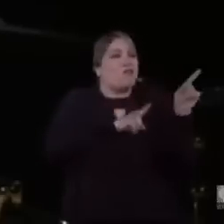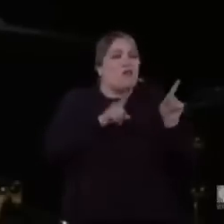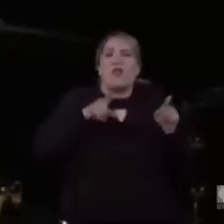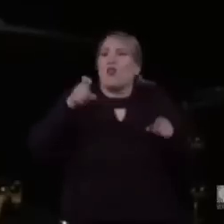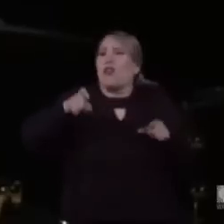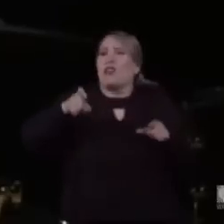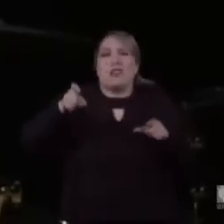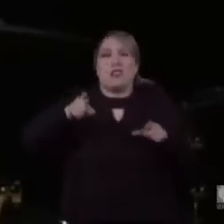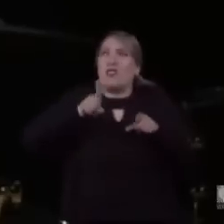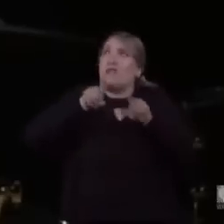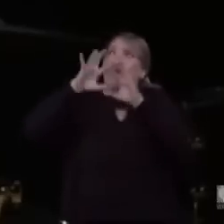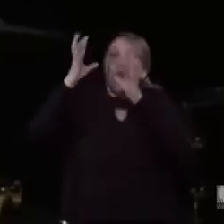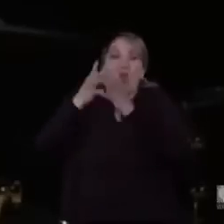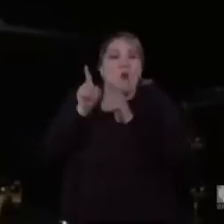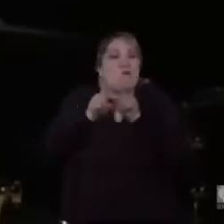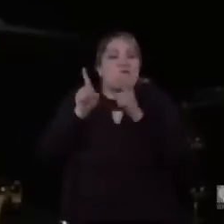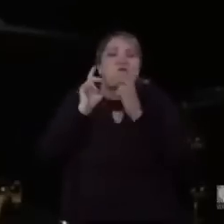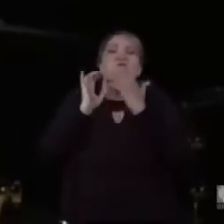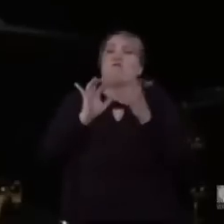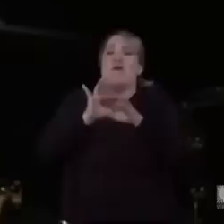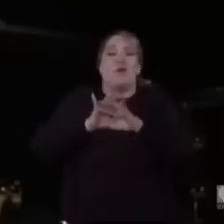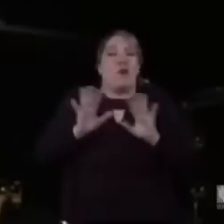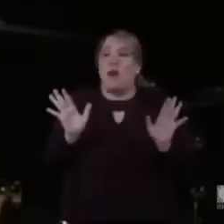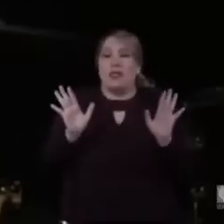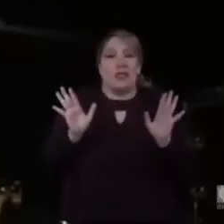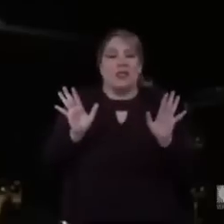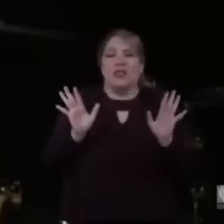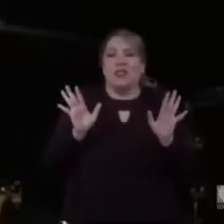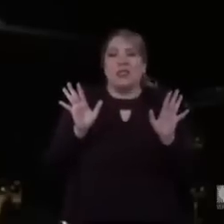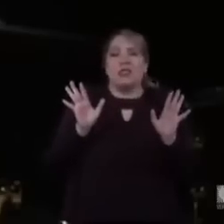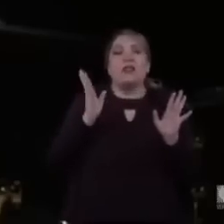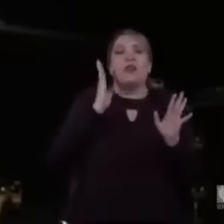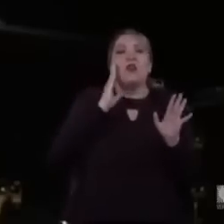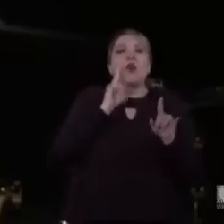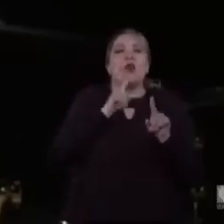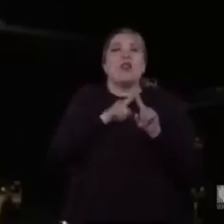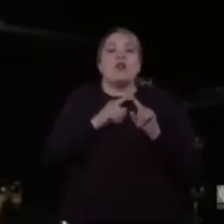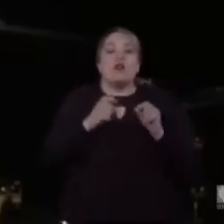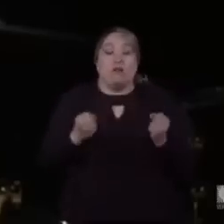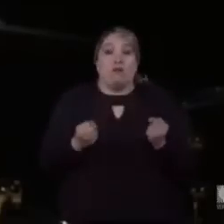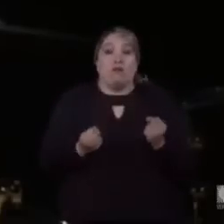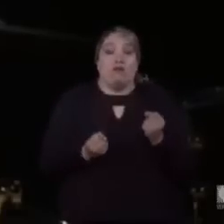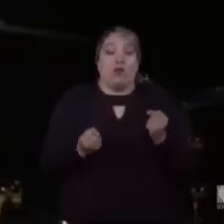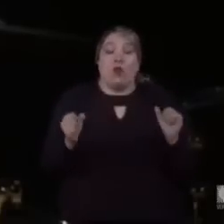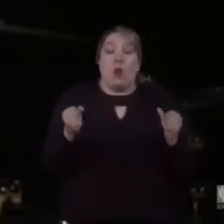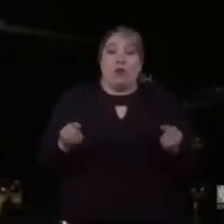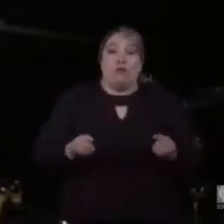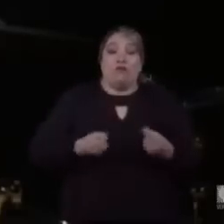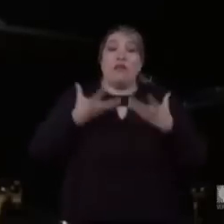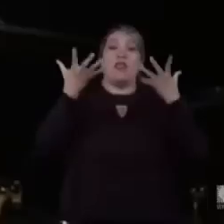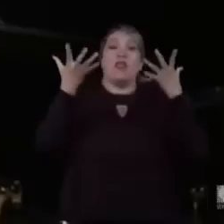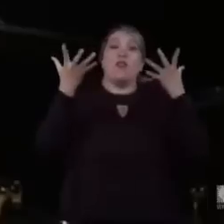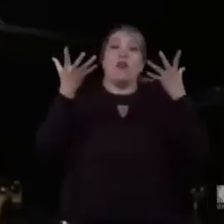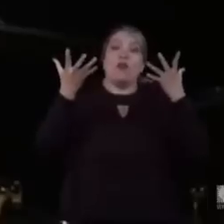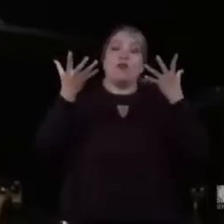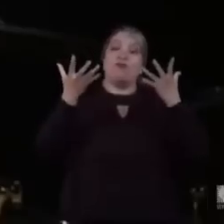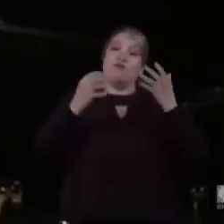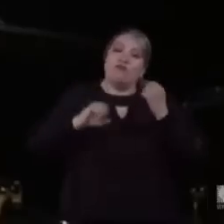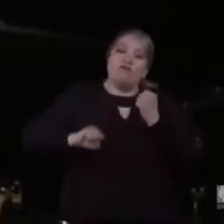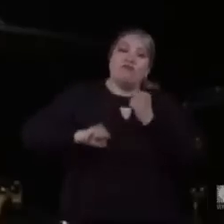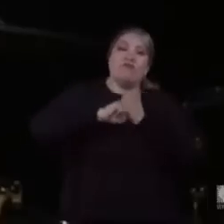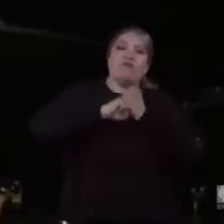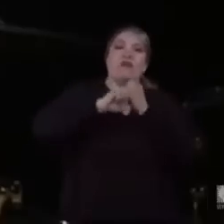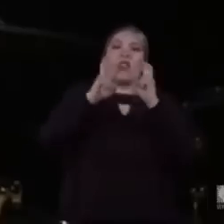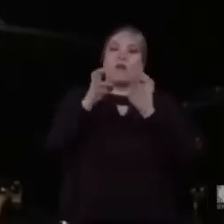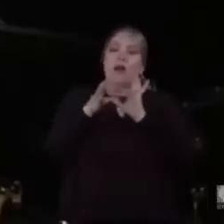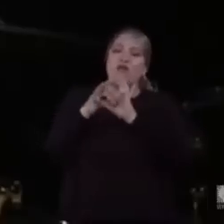del mundo. Pedimos apoyarnos en todo lo que hace florecer la vida y la confianza. Apóyenos